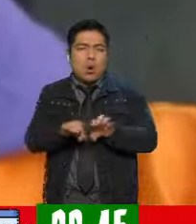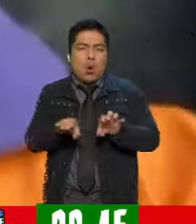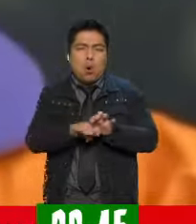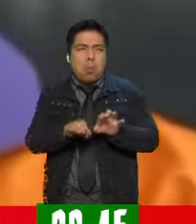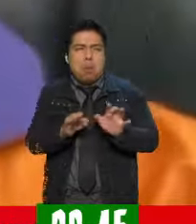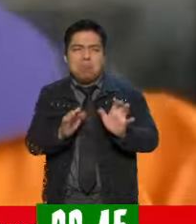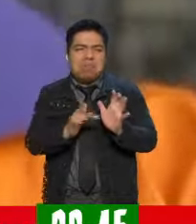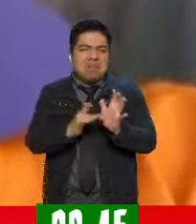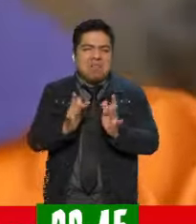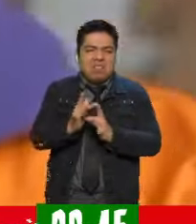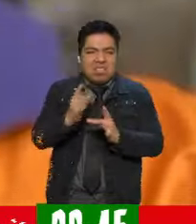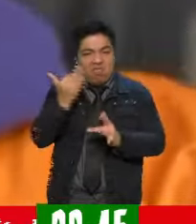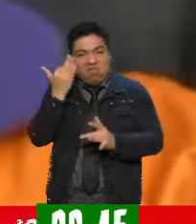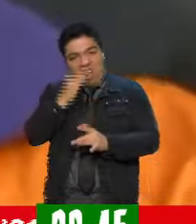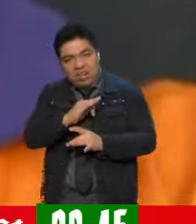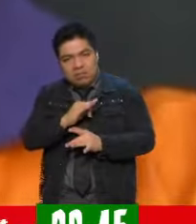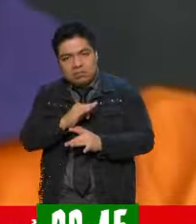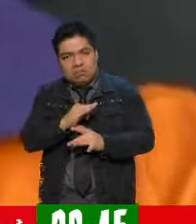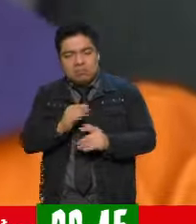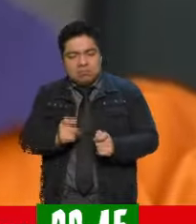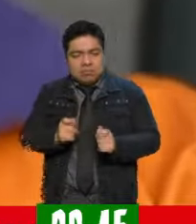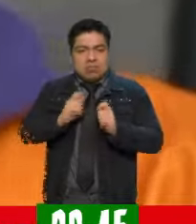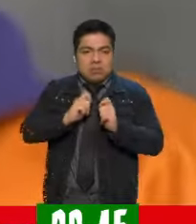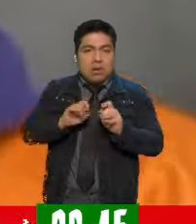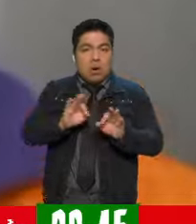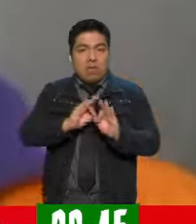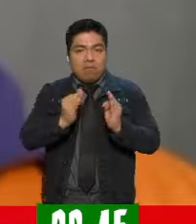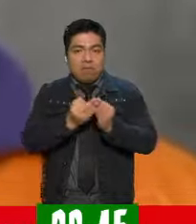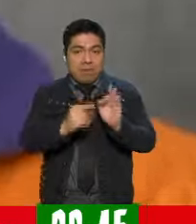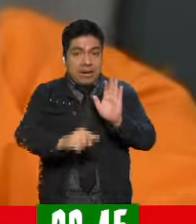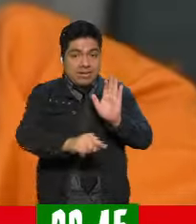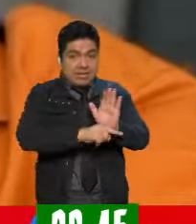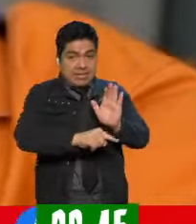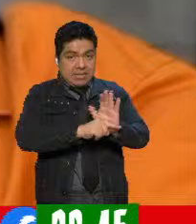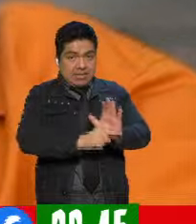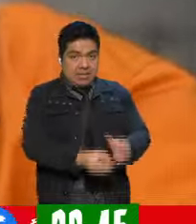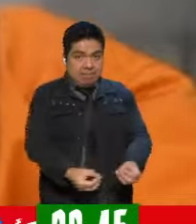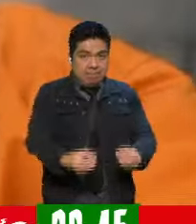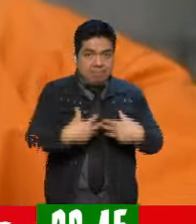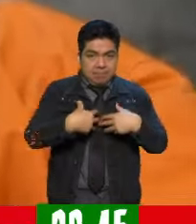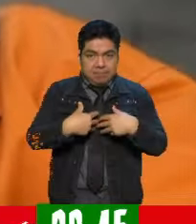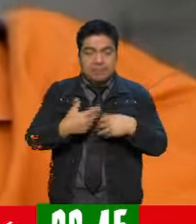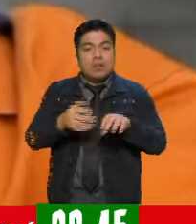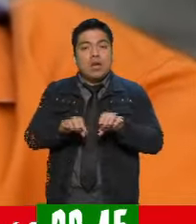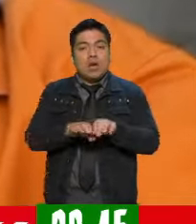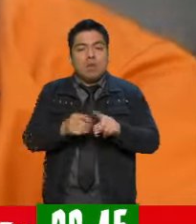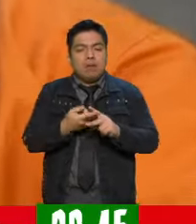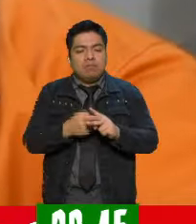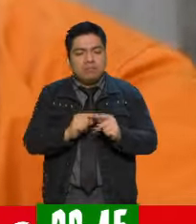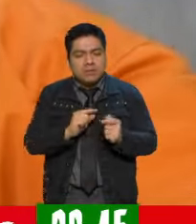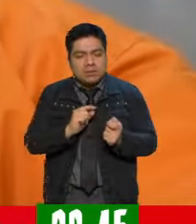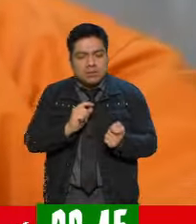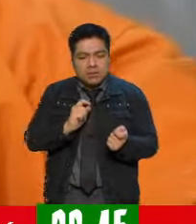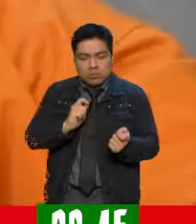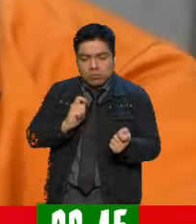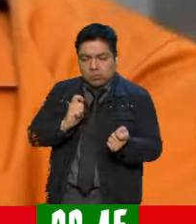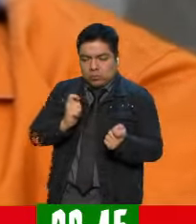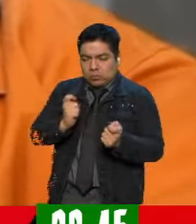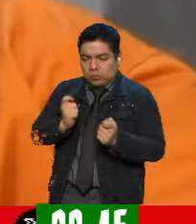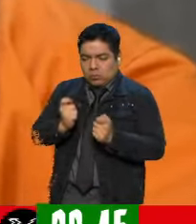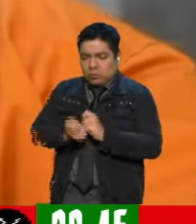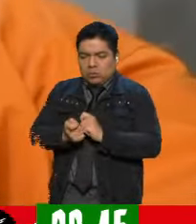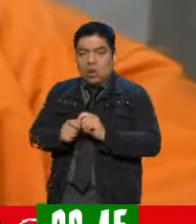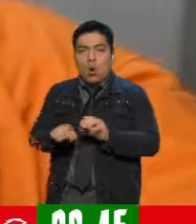un personaje que pues trae una carga negativa consigo y que empieza a convertirse en un